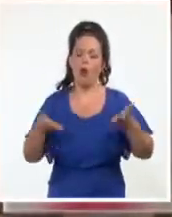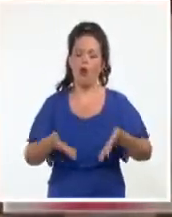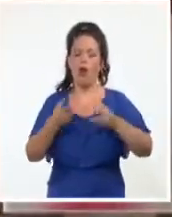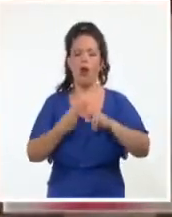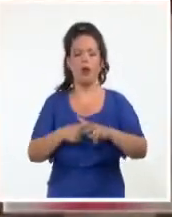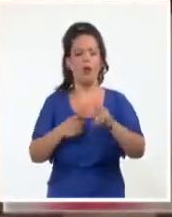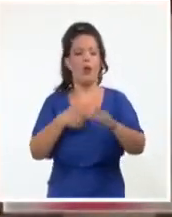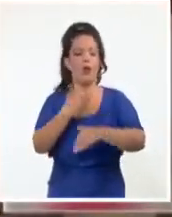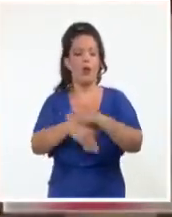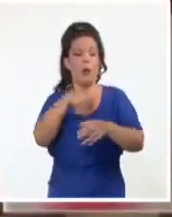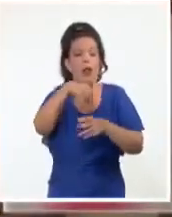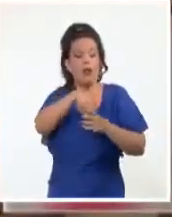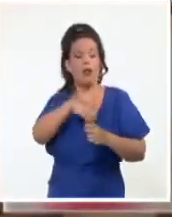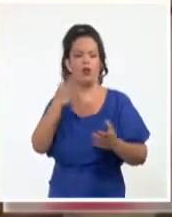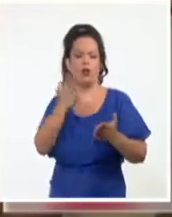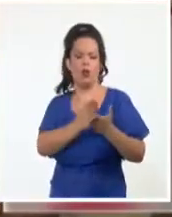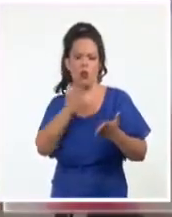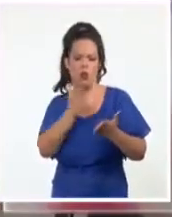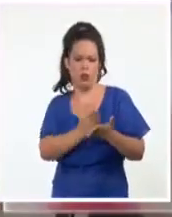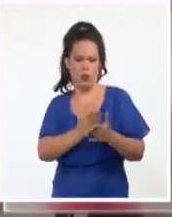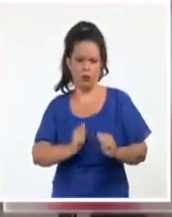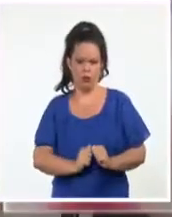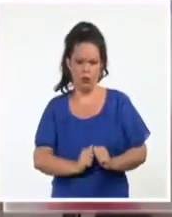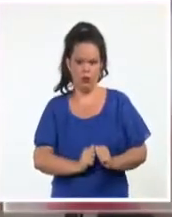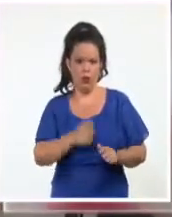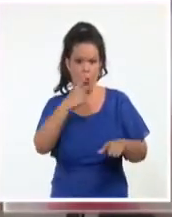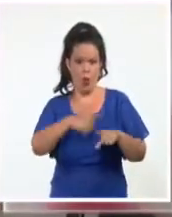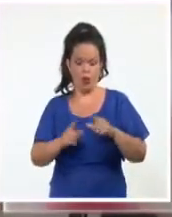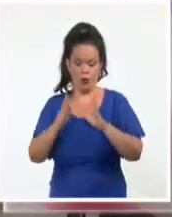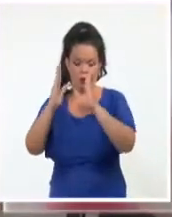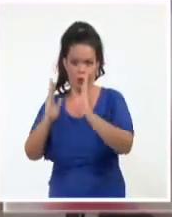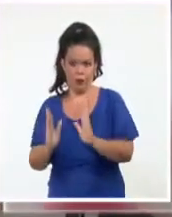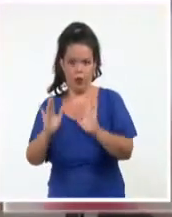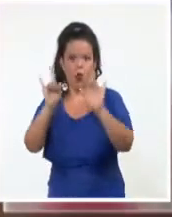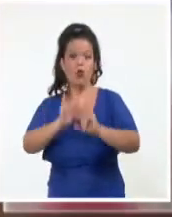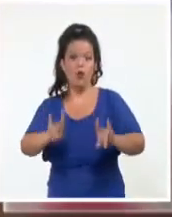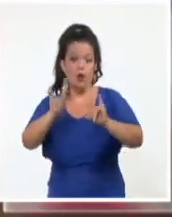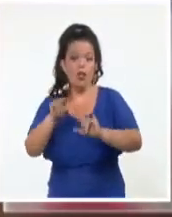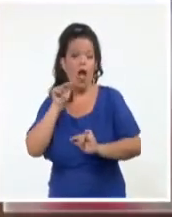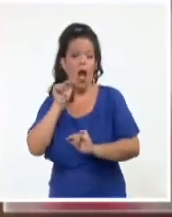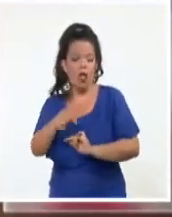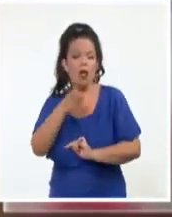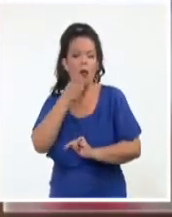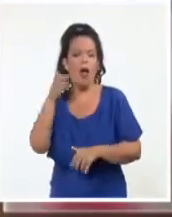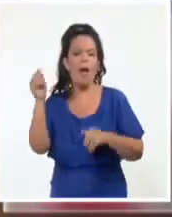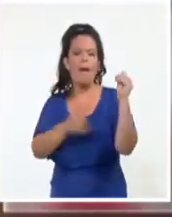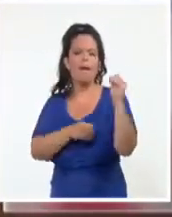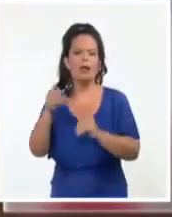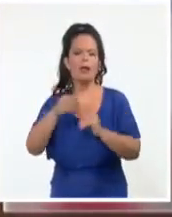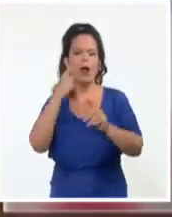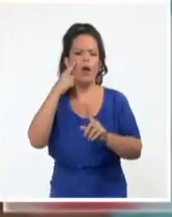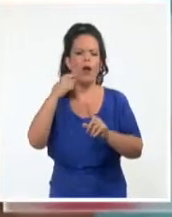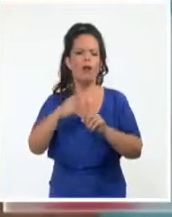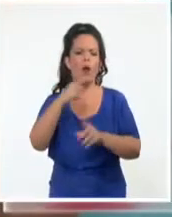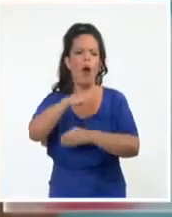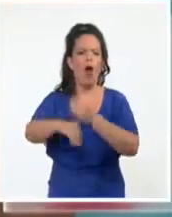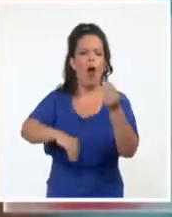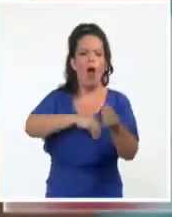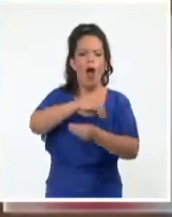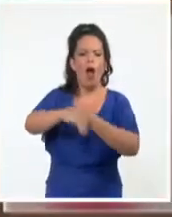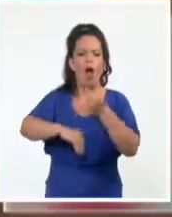educación, por un lado, y por el otro, la propia universidad participar en la transformación del profesor que ya